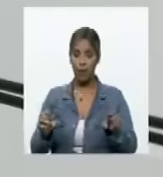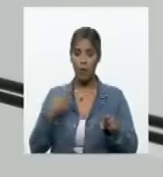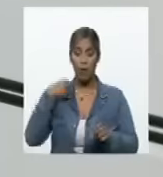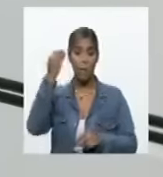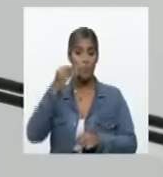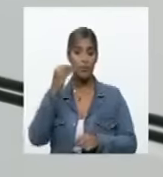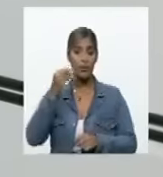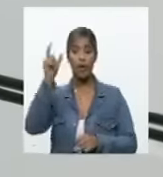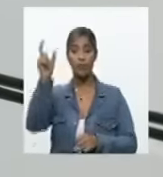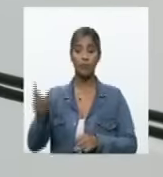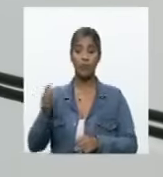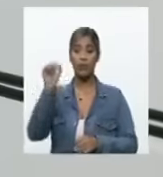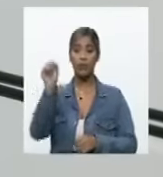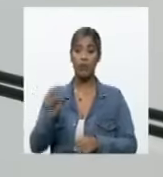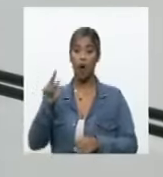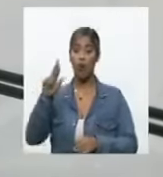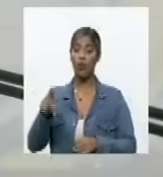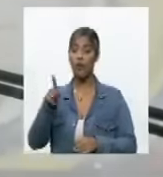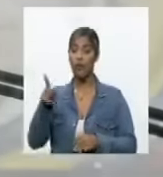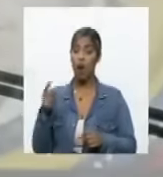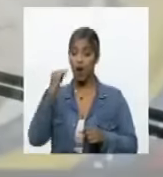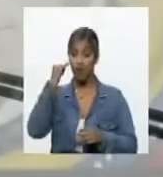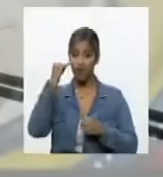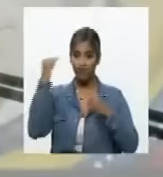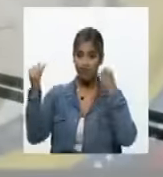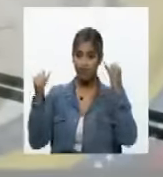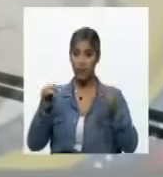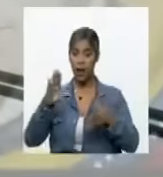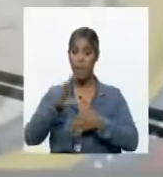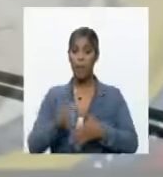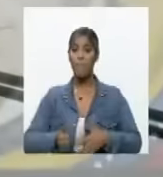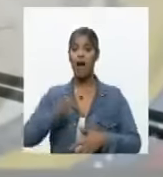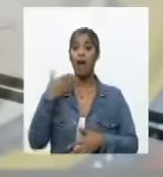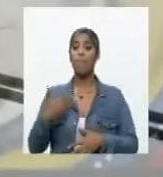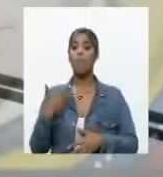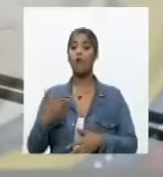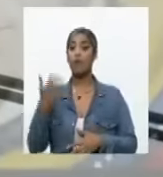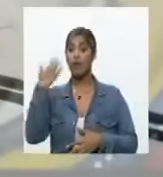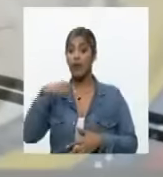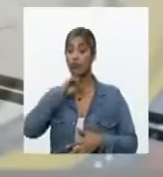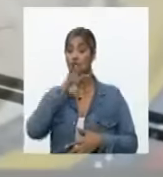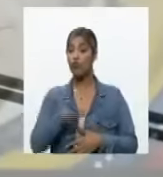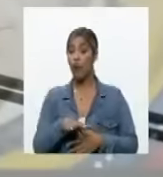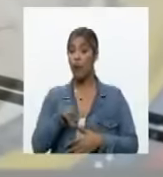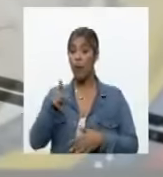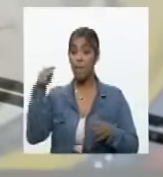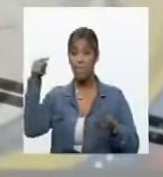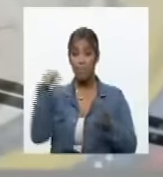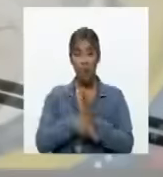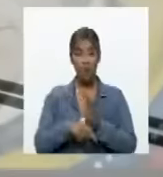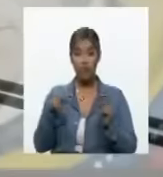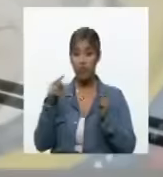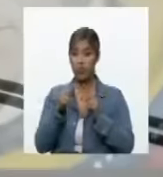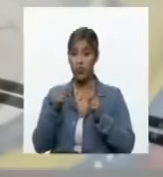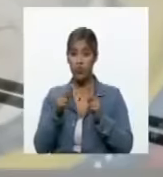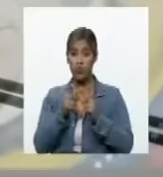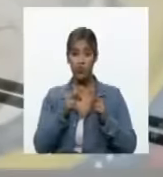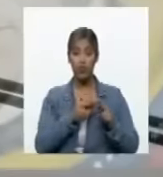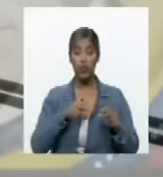Considerando que el maestro Simón Rodríguez fue uno de los intelectuales americanos más importantes de su tiempo, por su profundo conocimiento de nuestra